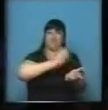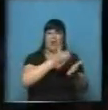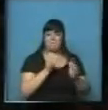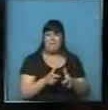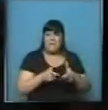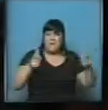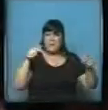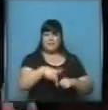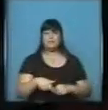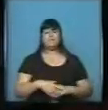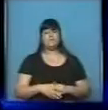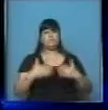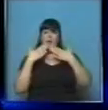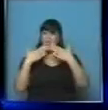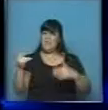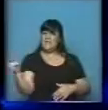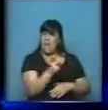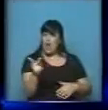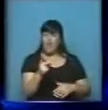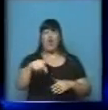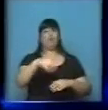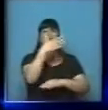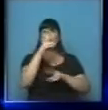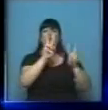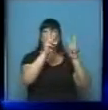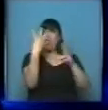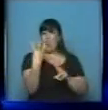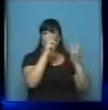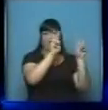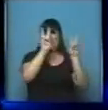Scioli. Argentina Debate les quiere agradecer a los dos candidatos de haber abordado los 4 tópicos. De esta manera cerramos.